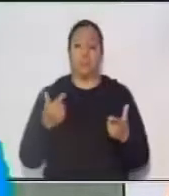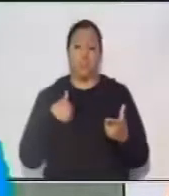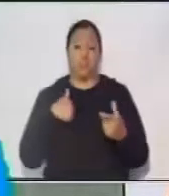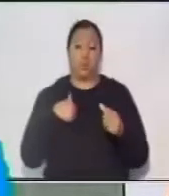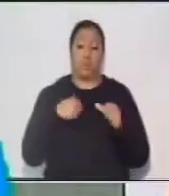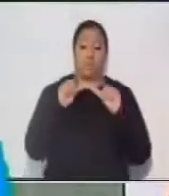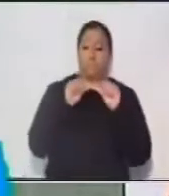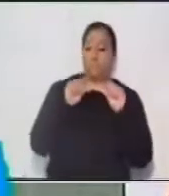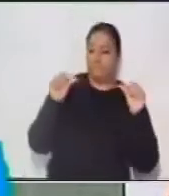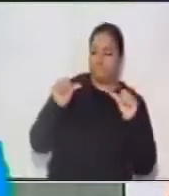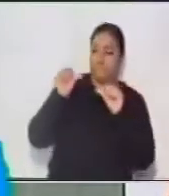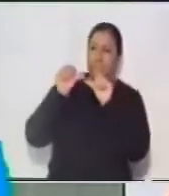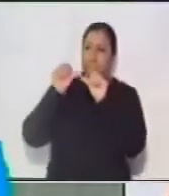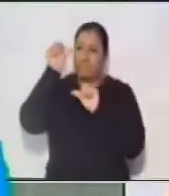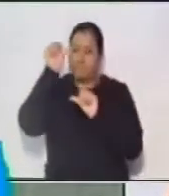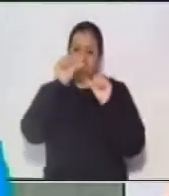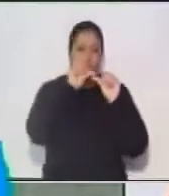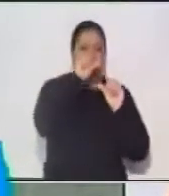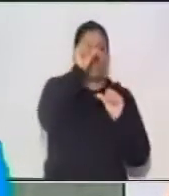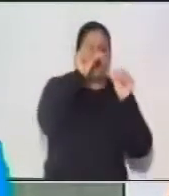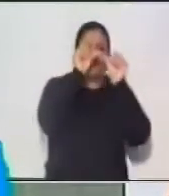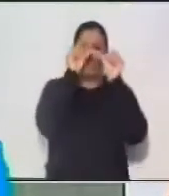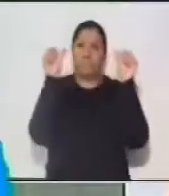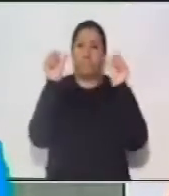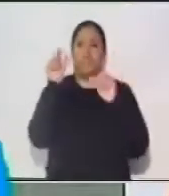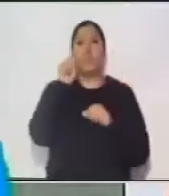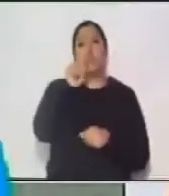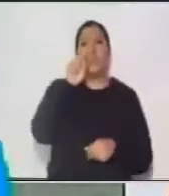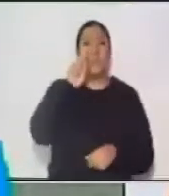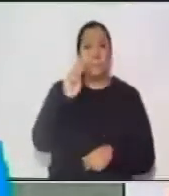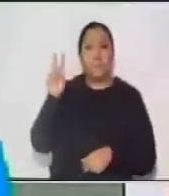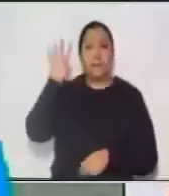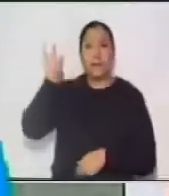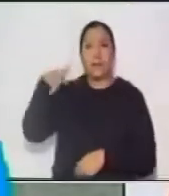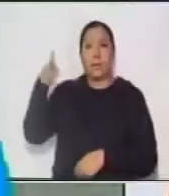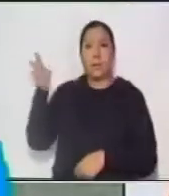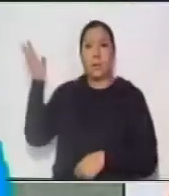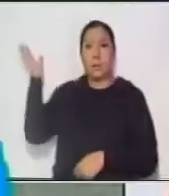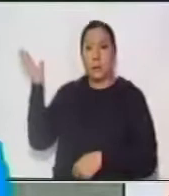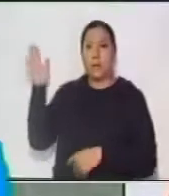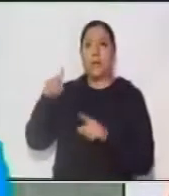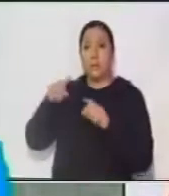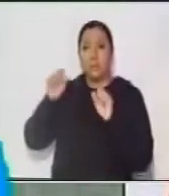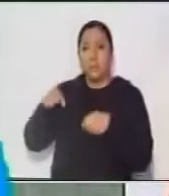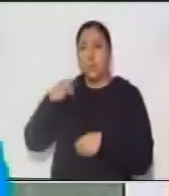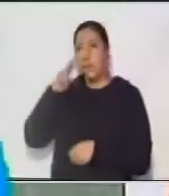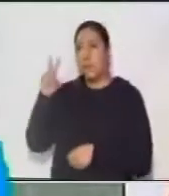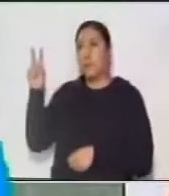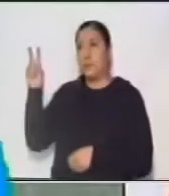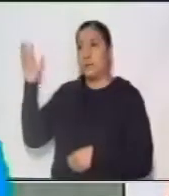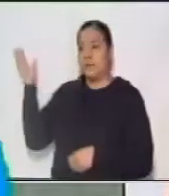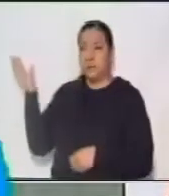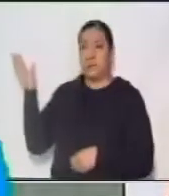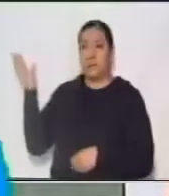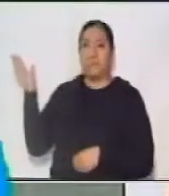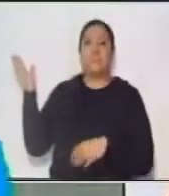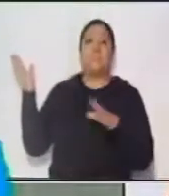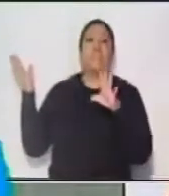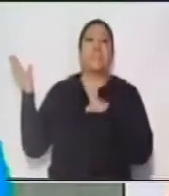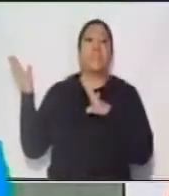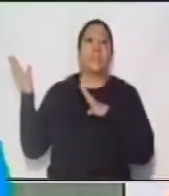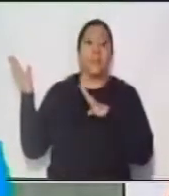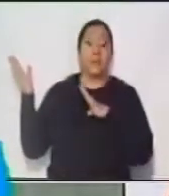en este caso, si ves aquí en la cuadrícula, si logras ver la cuadrícula, hay